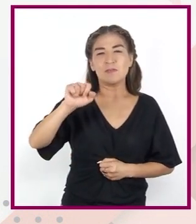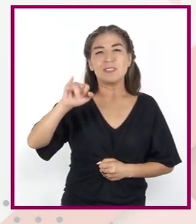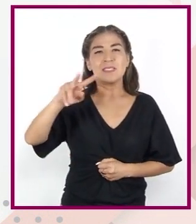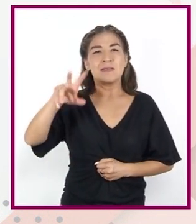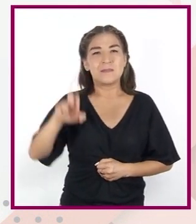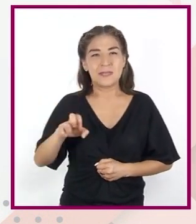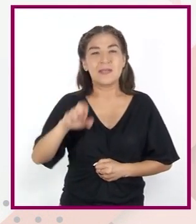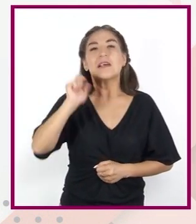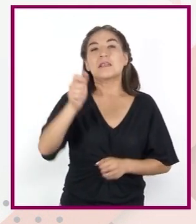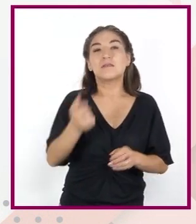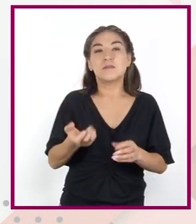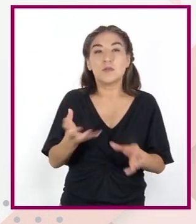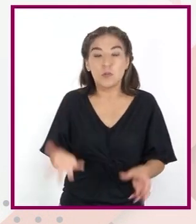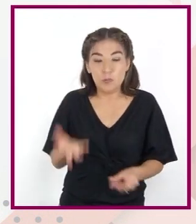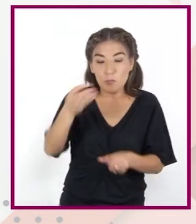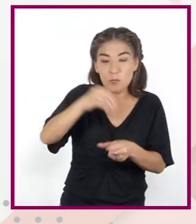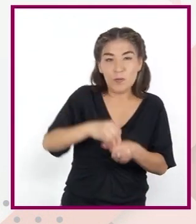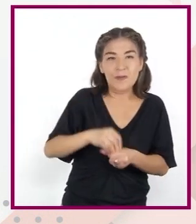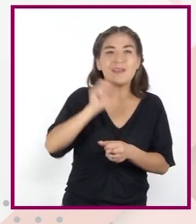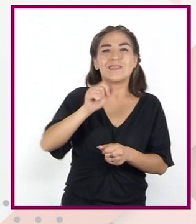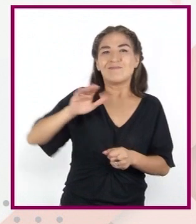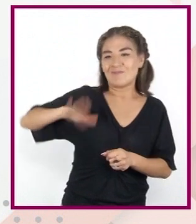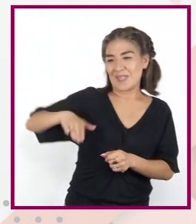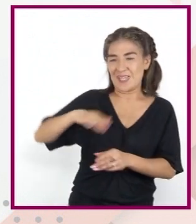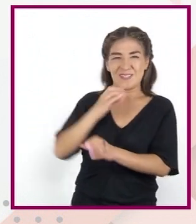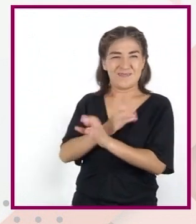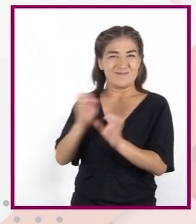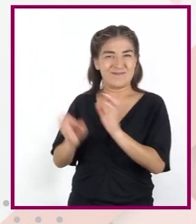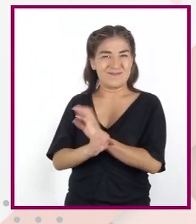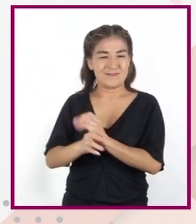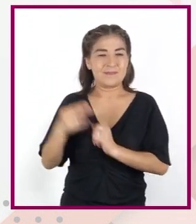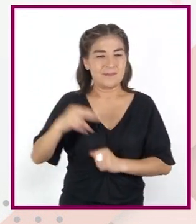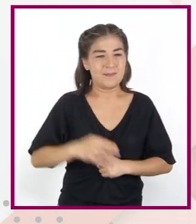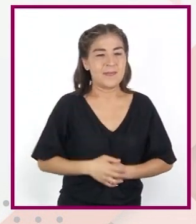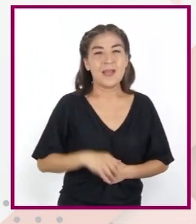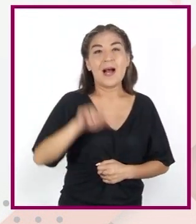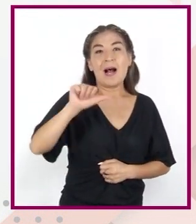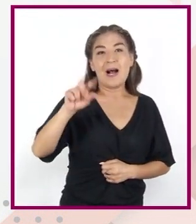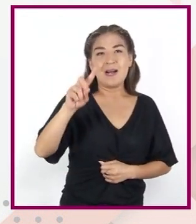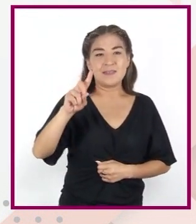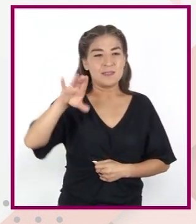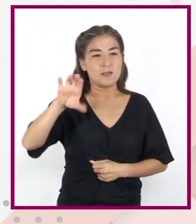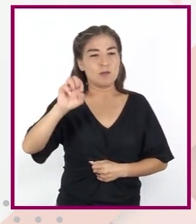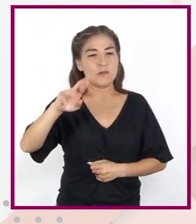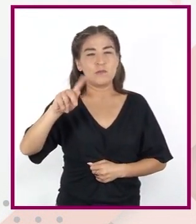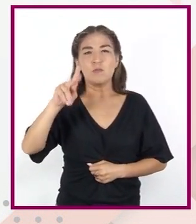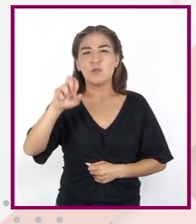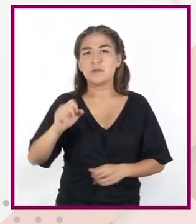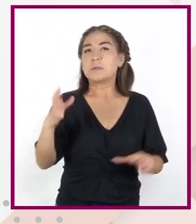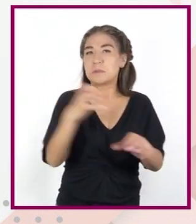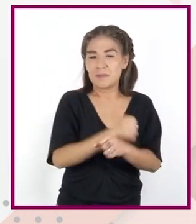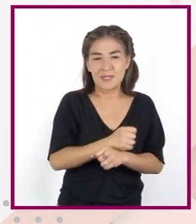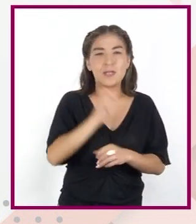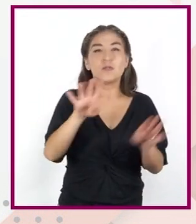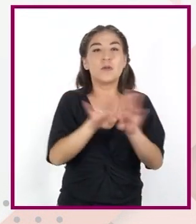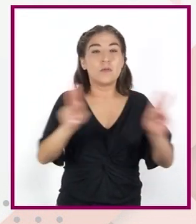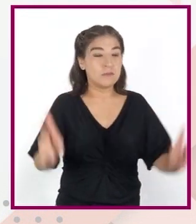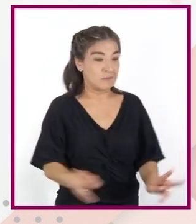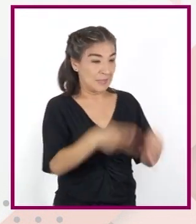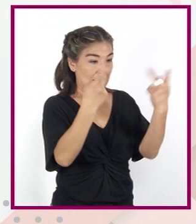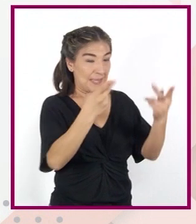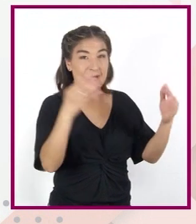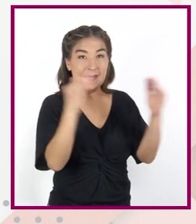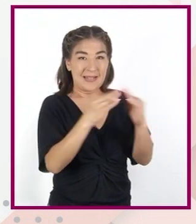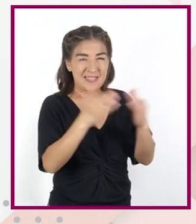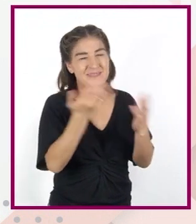significa incluyendo el último objeto nombrado. Ad corpus señala que se hará la venta del inmueble en el